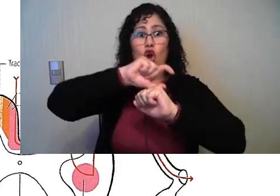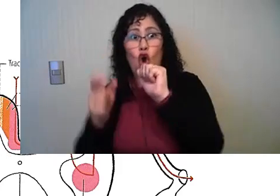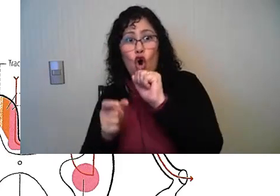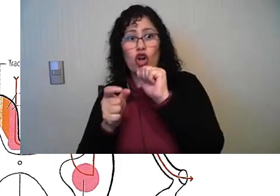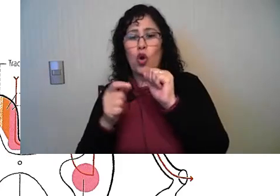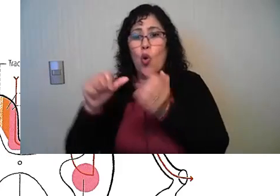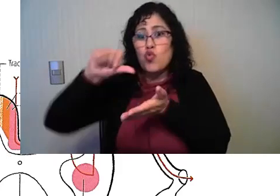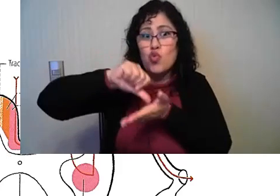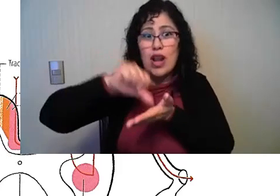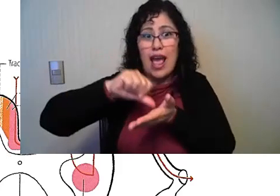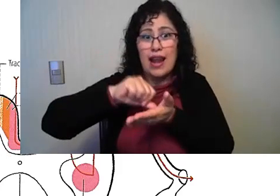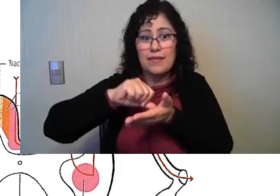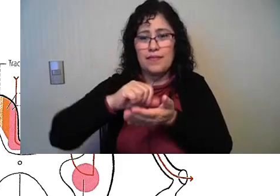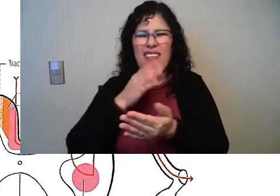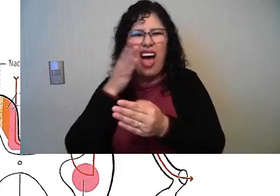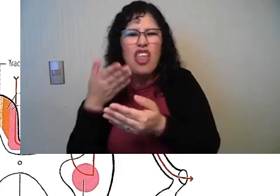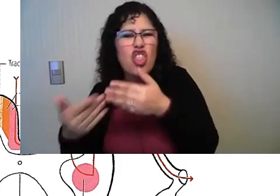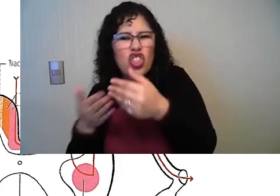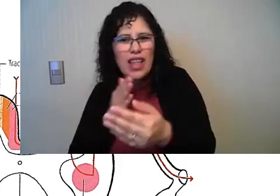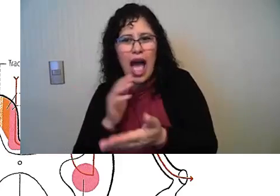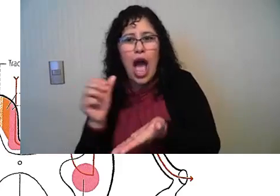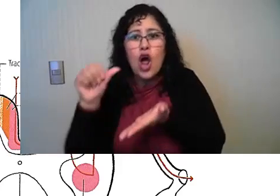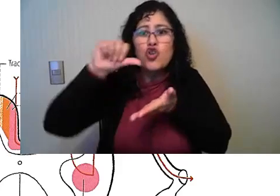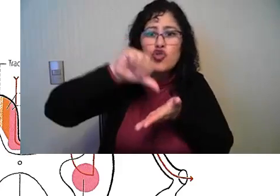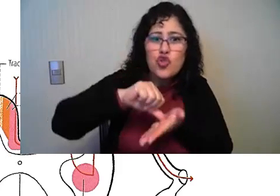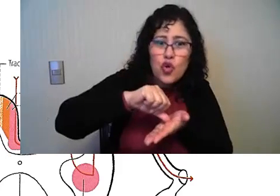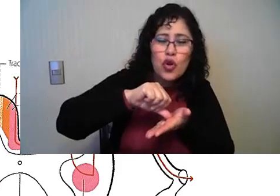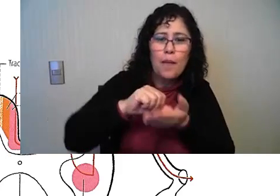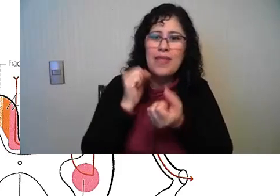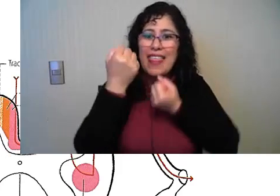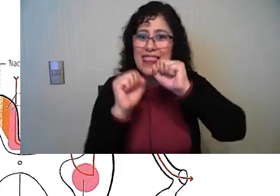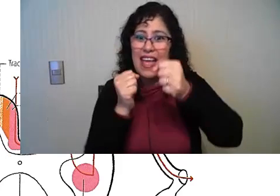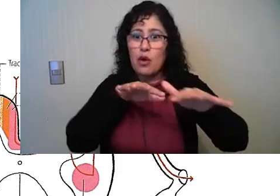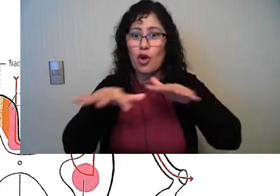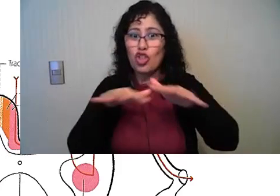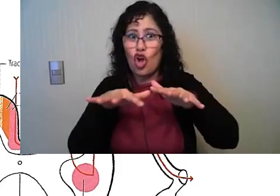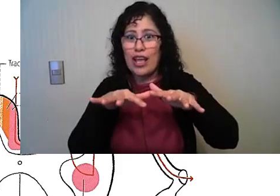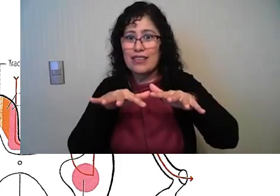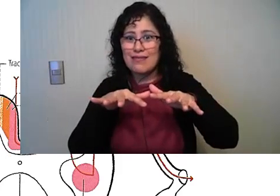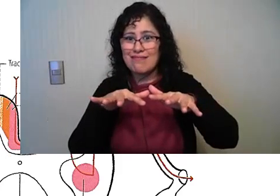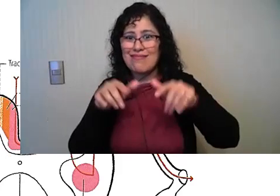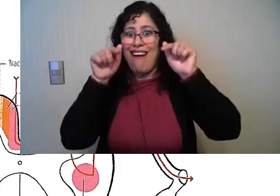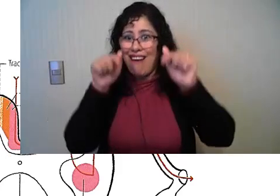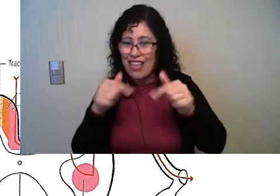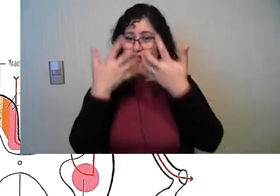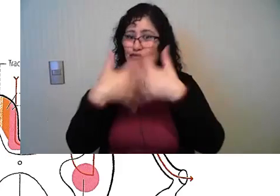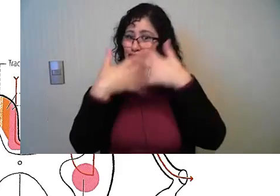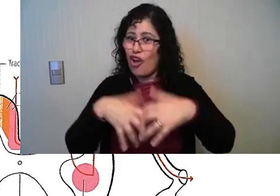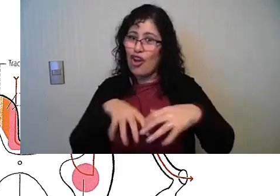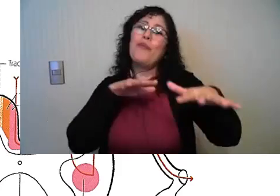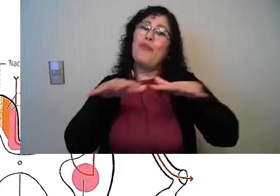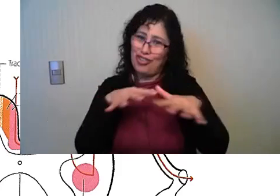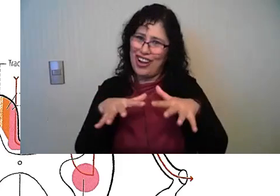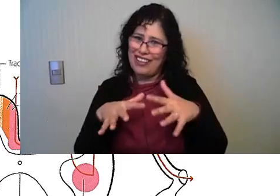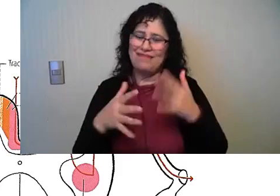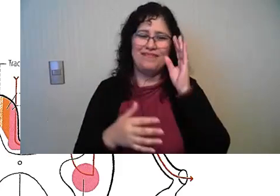motores de los pares craneanos que tienen función motora. ¿Cuáles son los pares craneanos